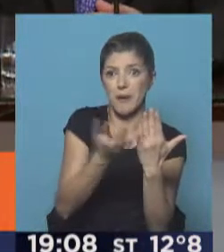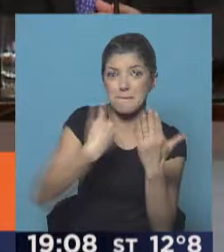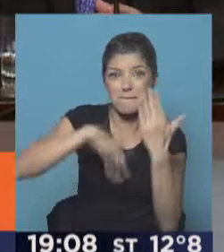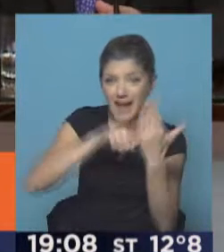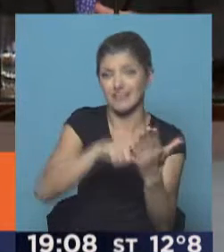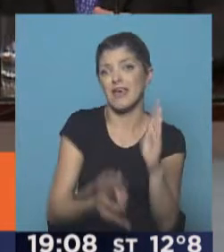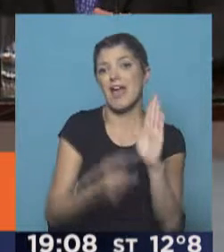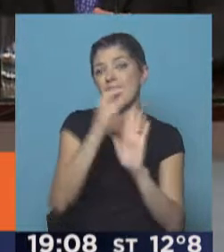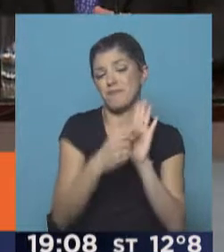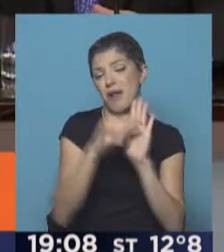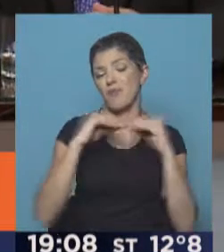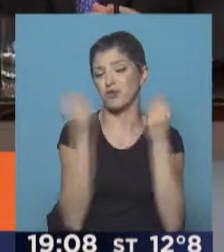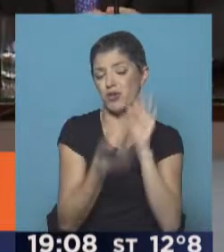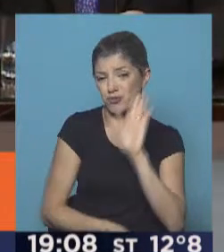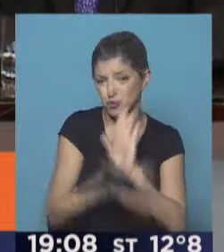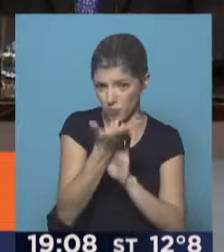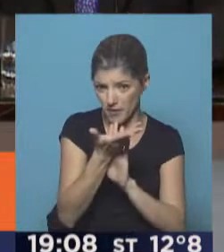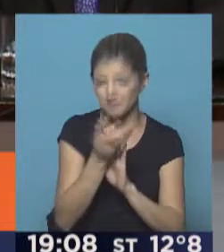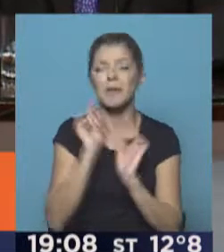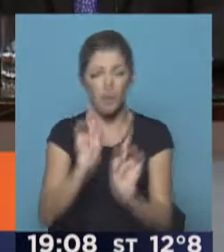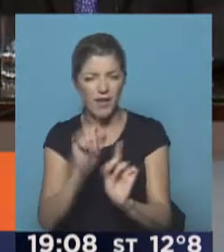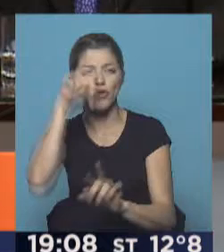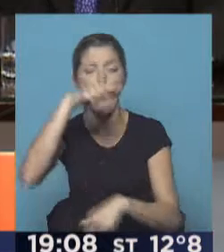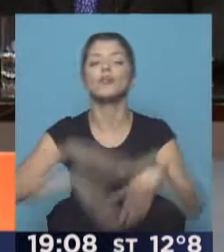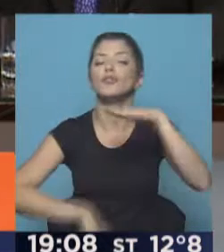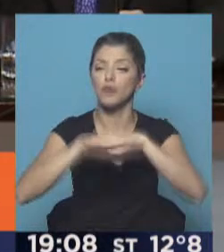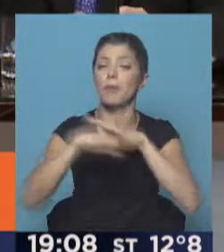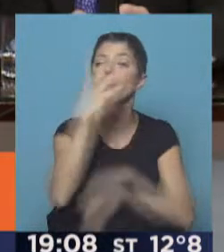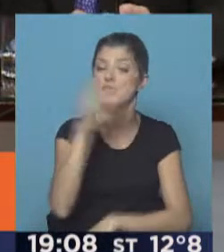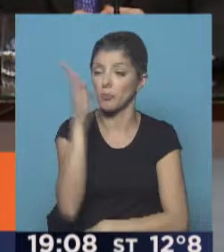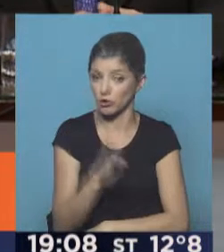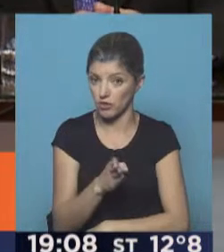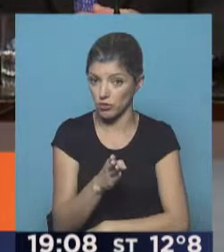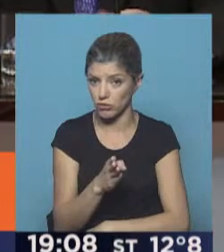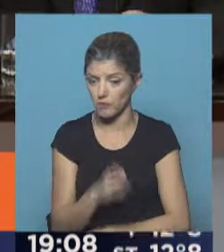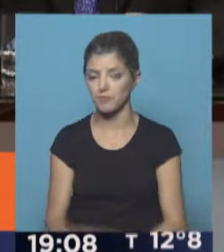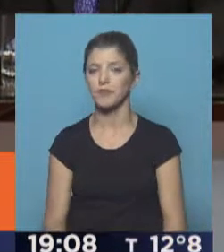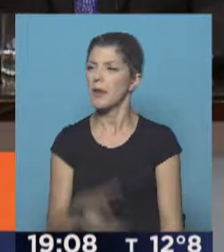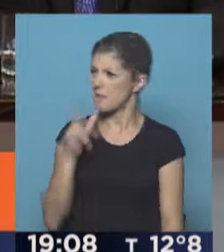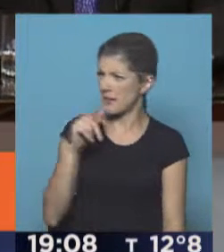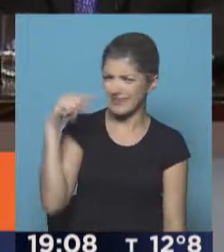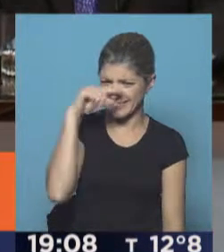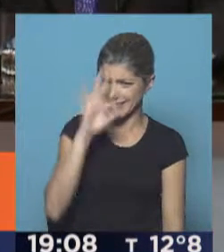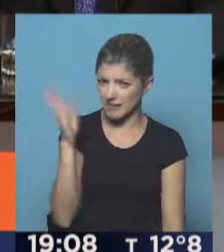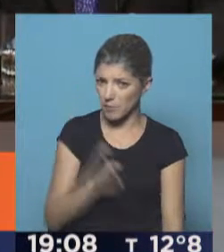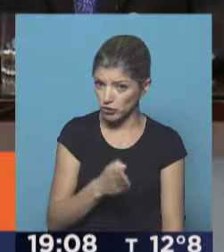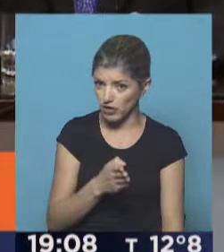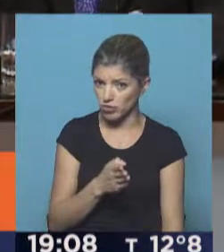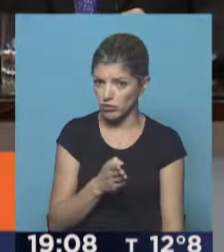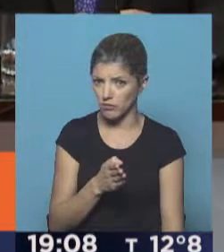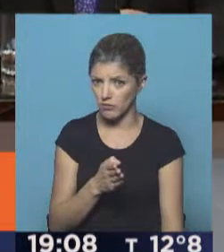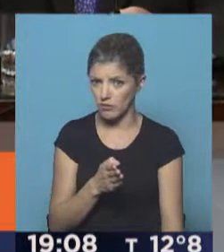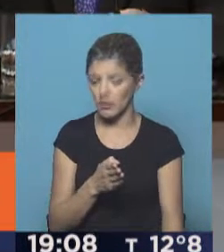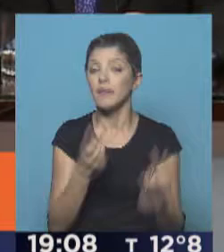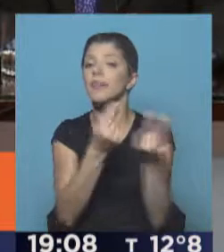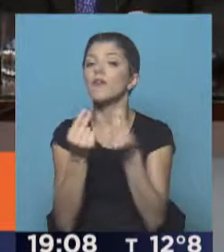tope de 400%. Y esto es un camino que, si no me equivoco, vamos a terminar estando en un 70% del